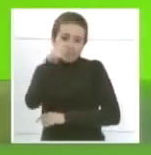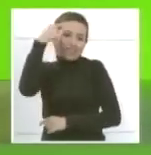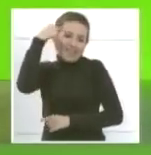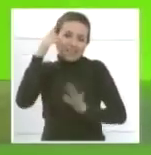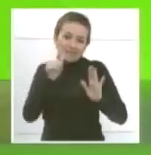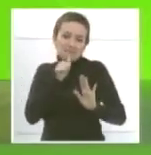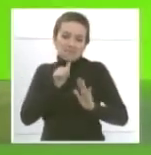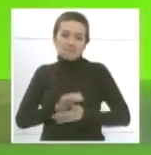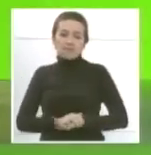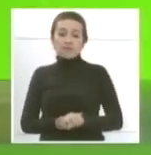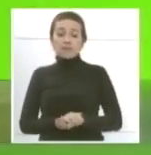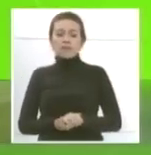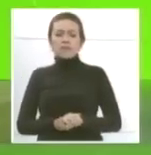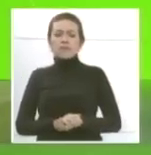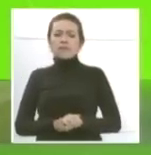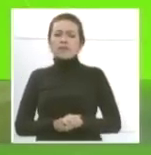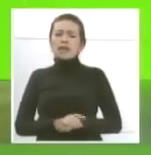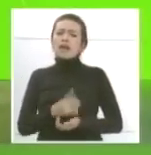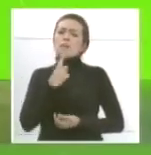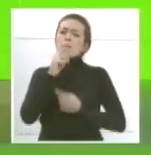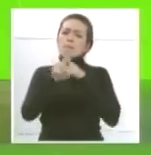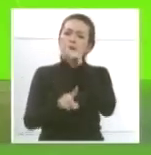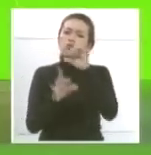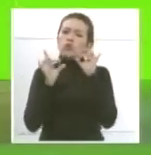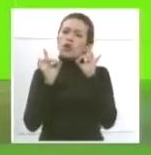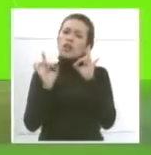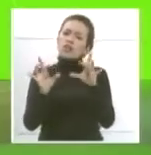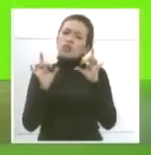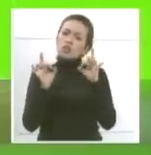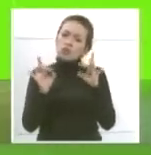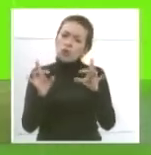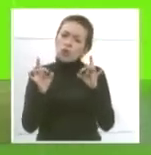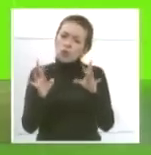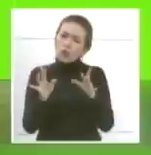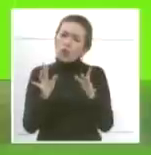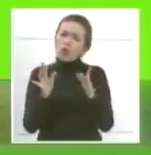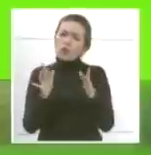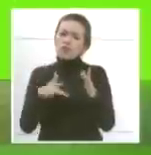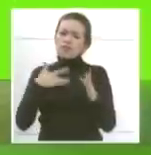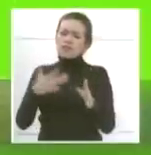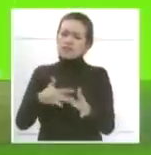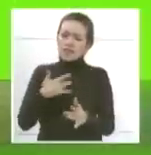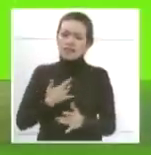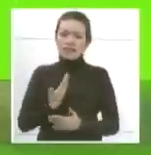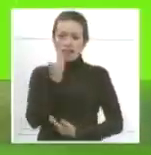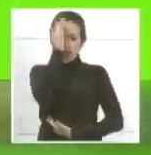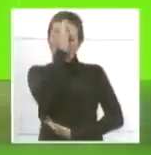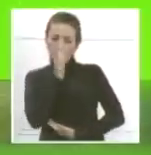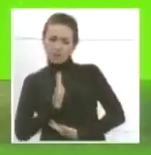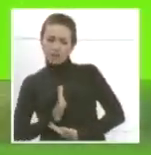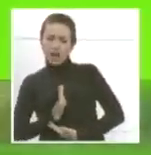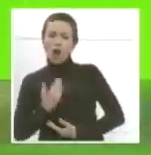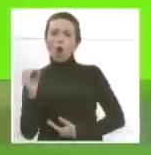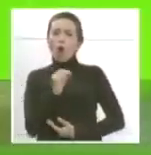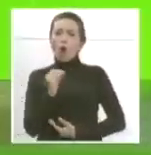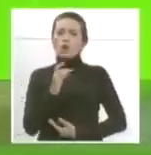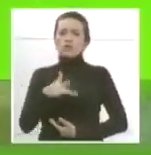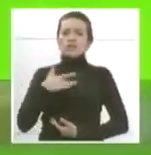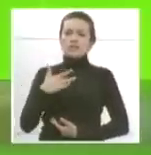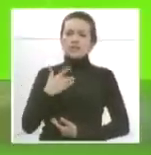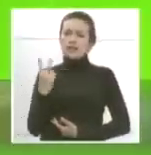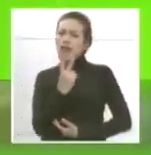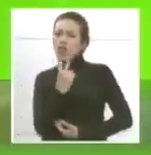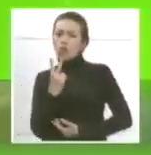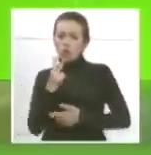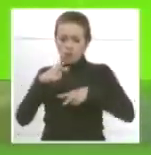Ahora, doctor, ¿este dolor es unilateral? ¿Se siente en una sola parte del cuerpo o en las dos piernas?